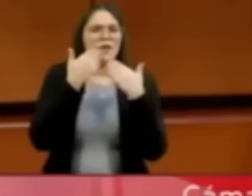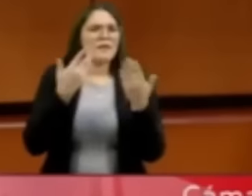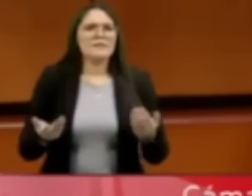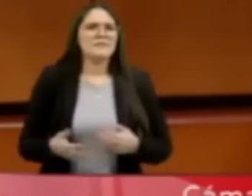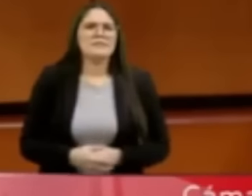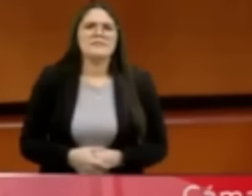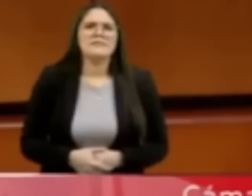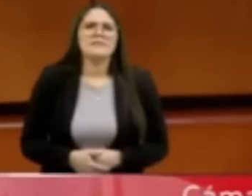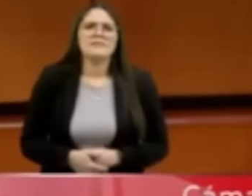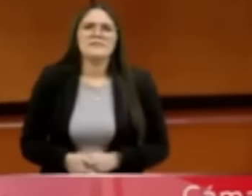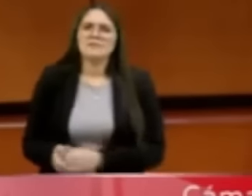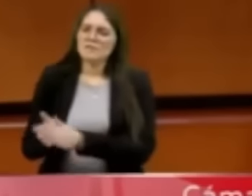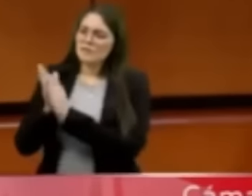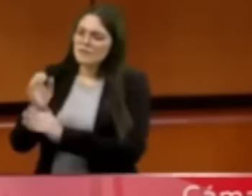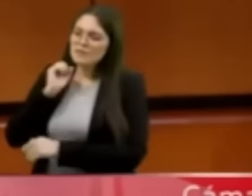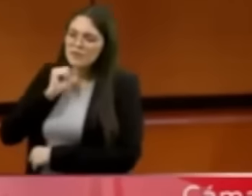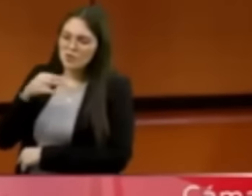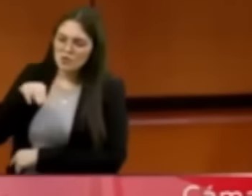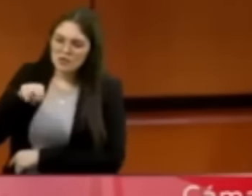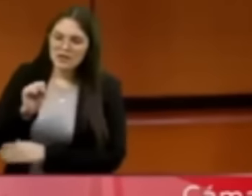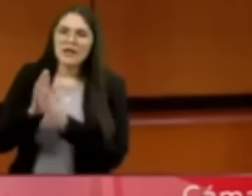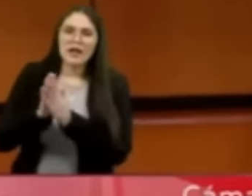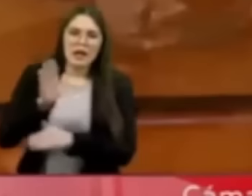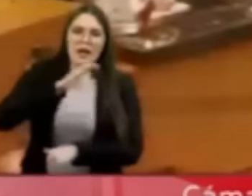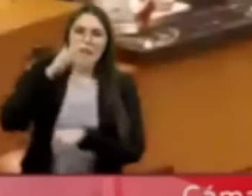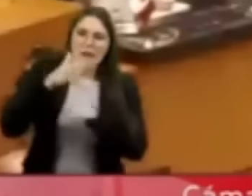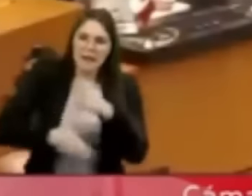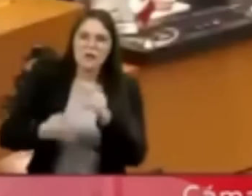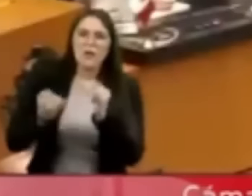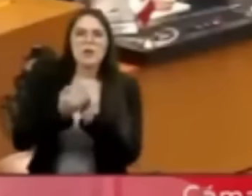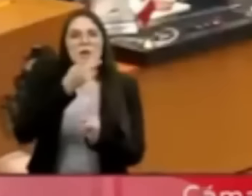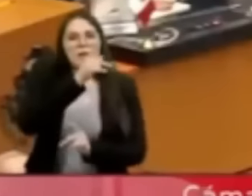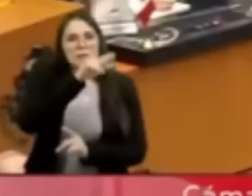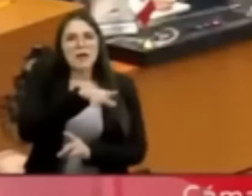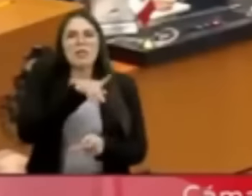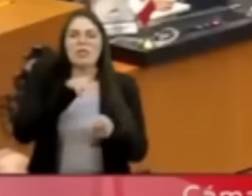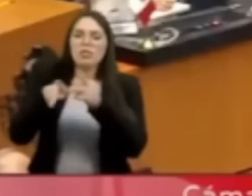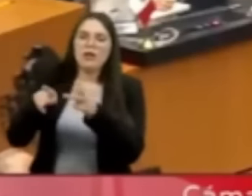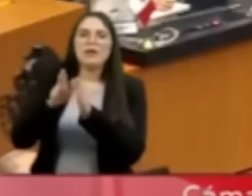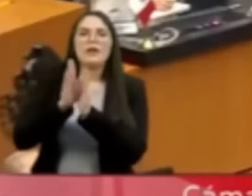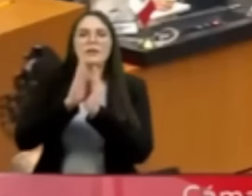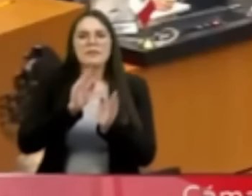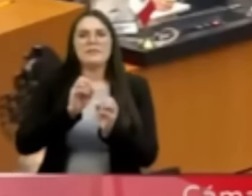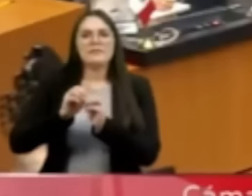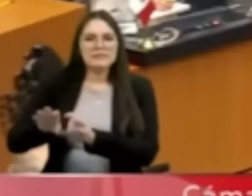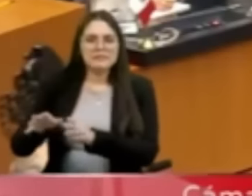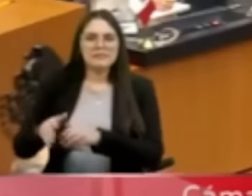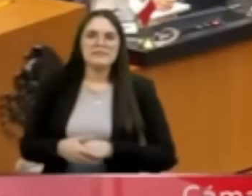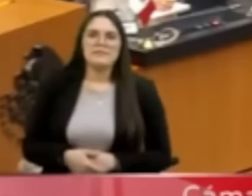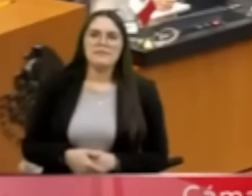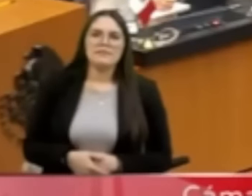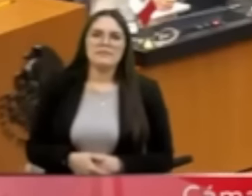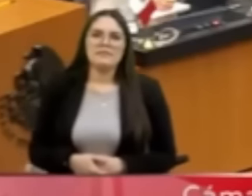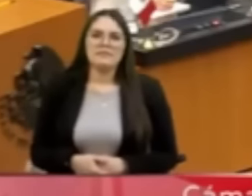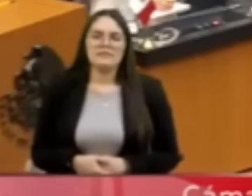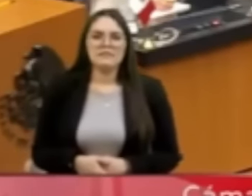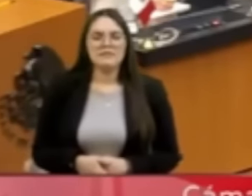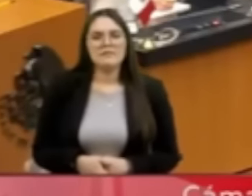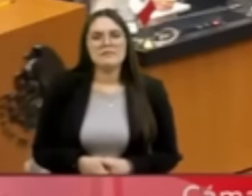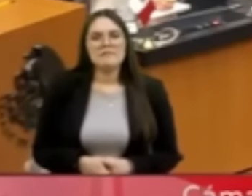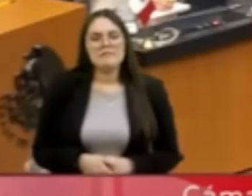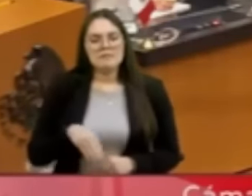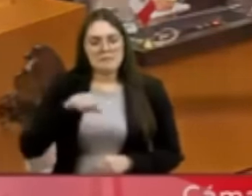por favor, culmine y bancada de Acción Nacional, deje culminar al orador. Culmine, senador. Adelante.